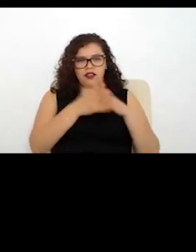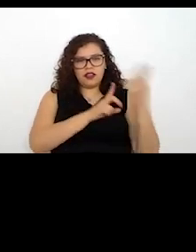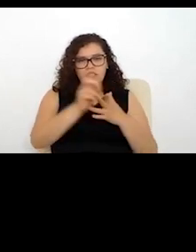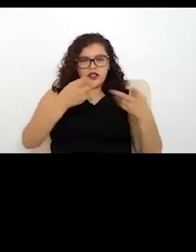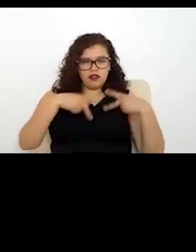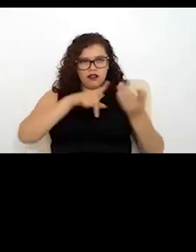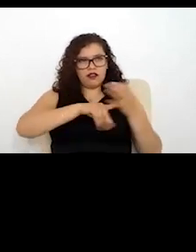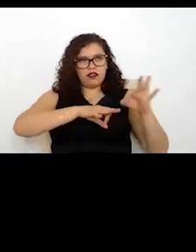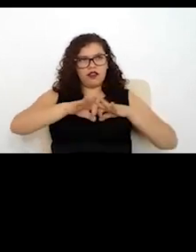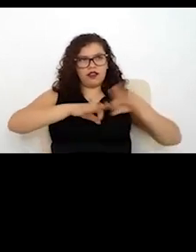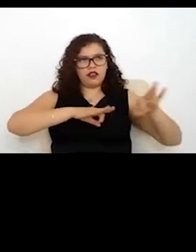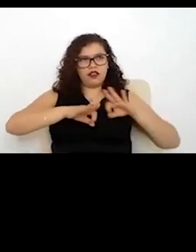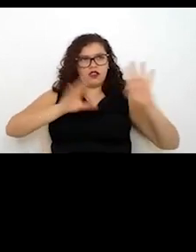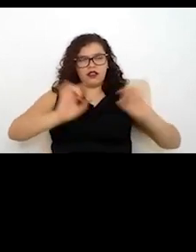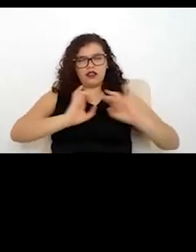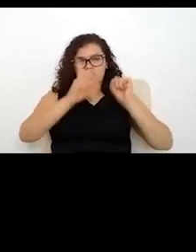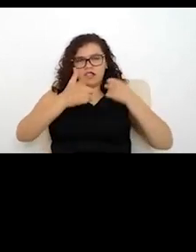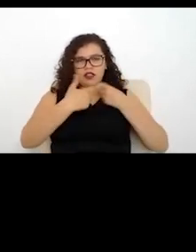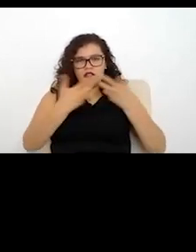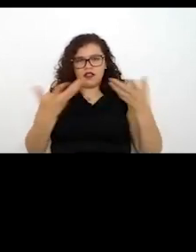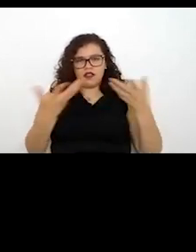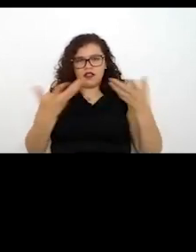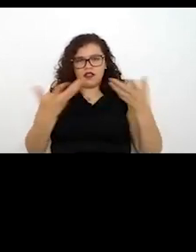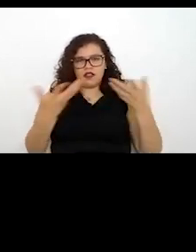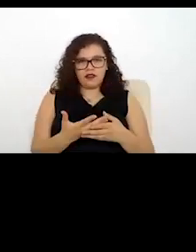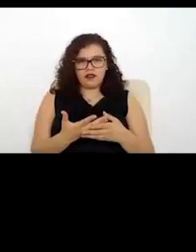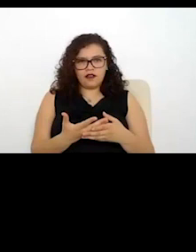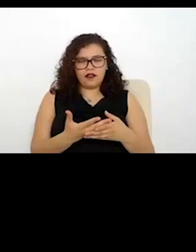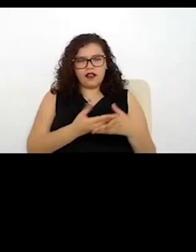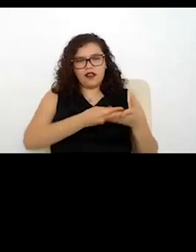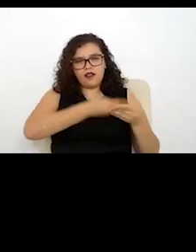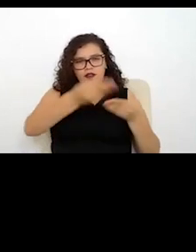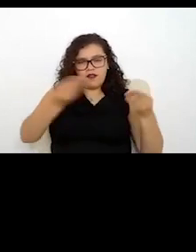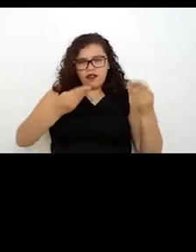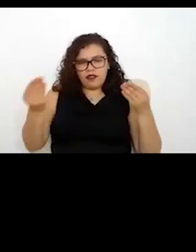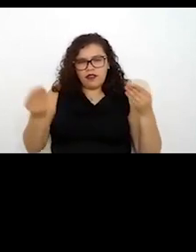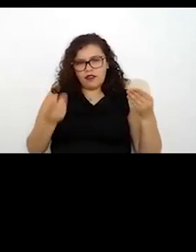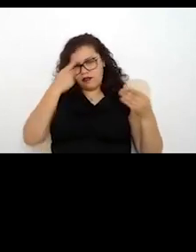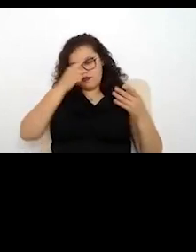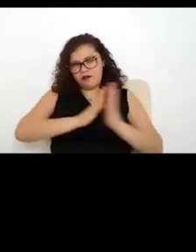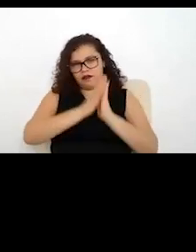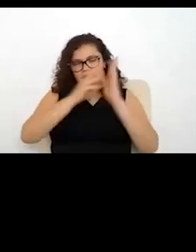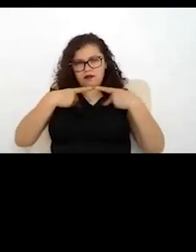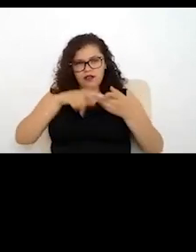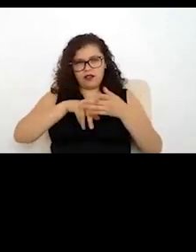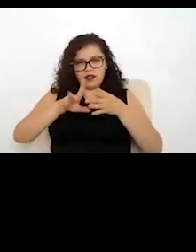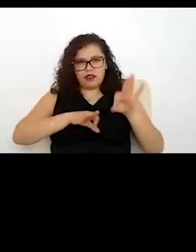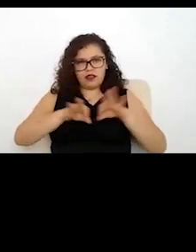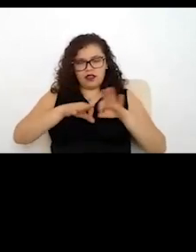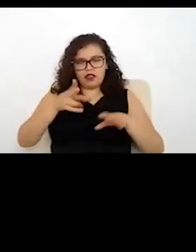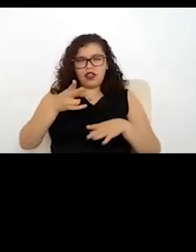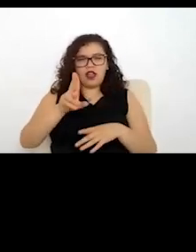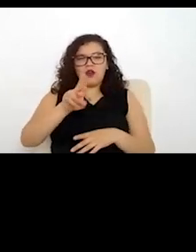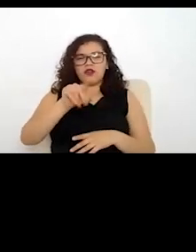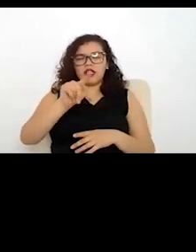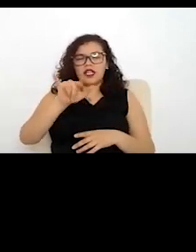trabajadores, en caso de que se genere, es justamente la repartición de la participación de los trabajadores en las utilidades,